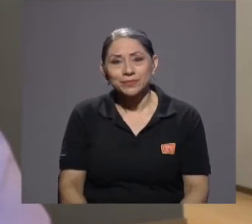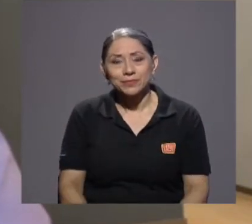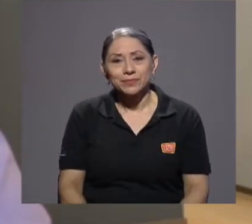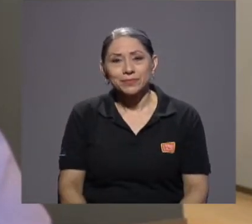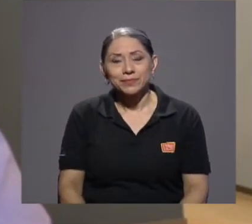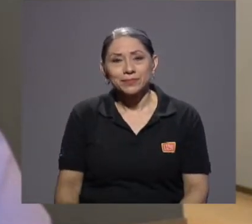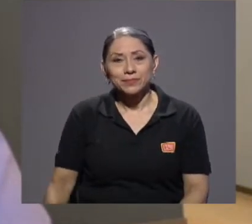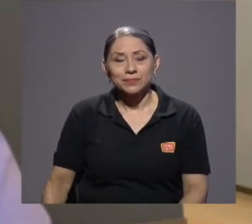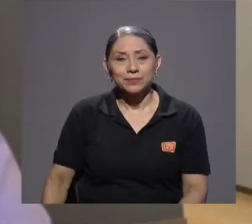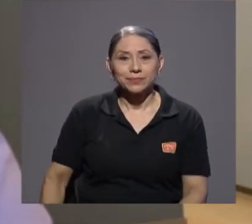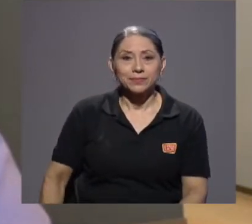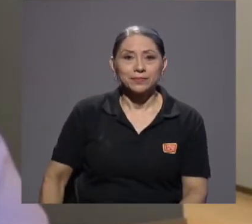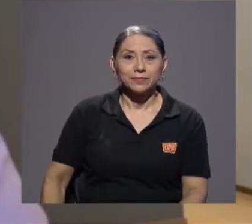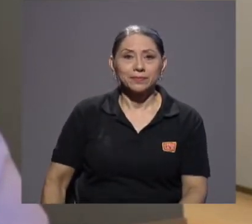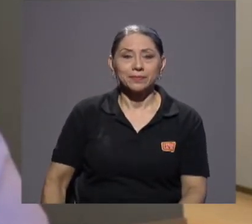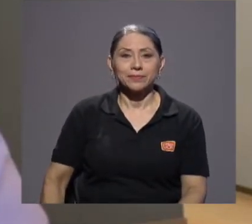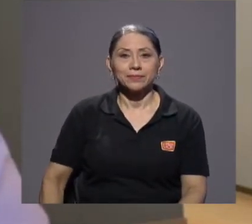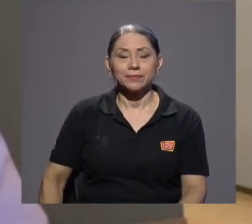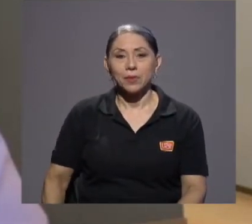Muy bien.